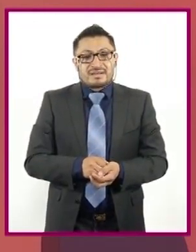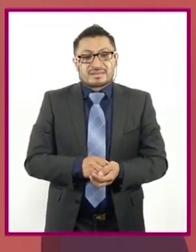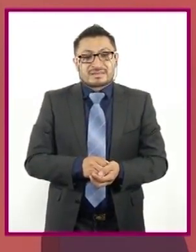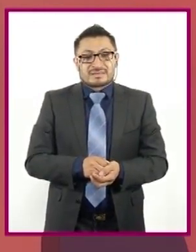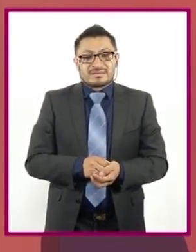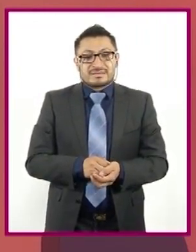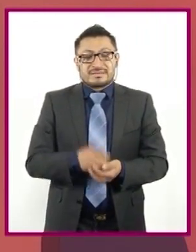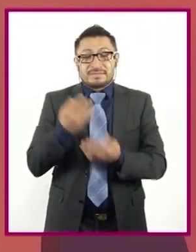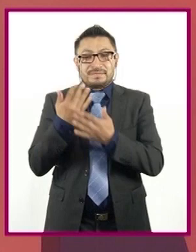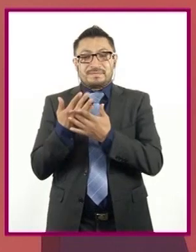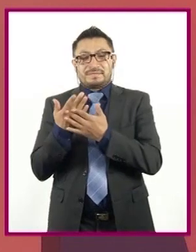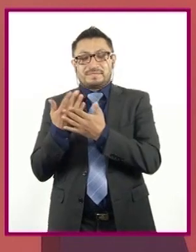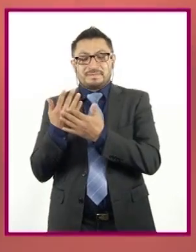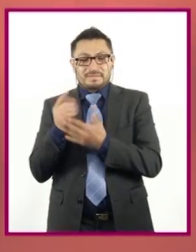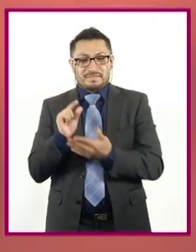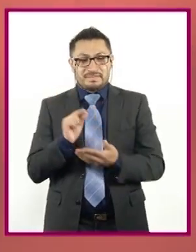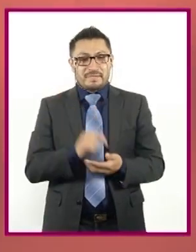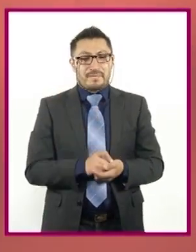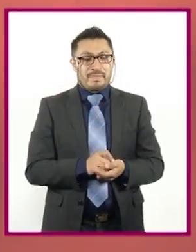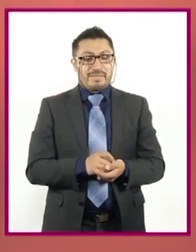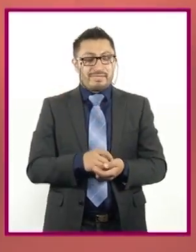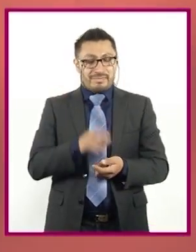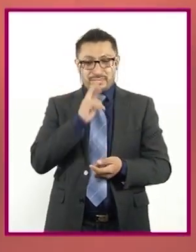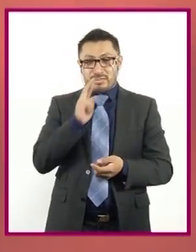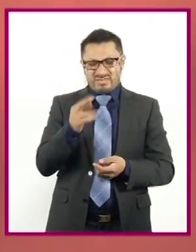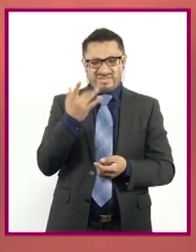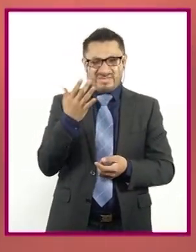¿Me espera un momentito? Ahorita le respondo.